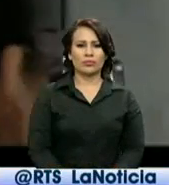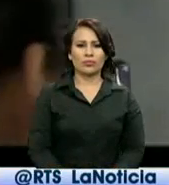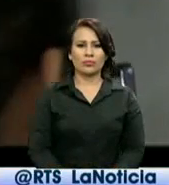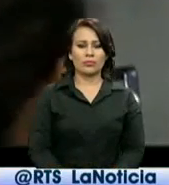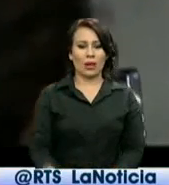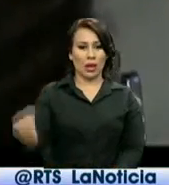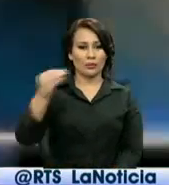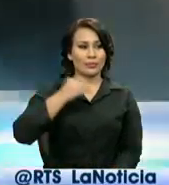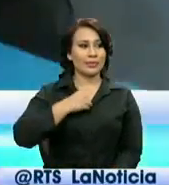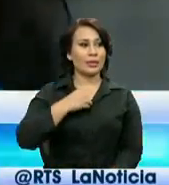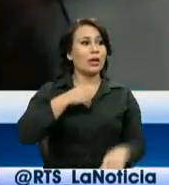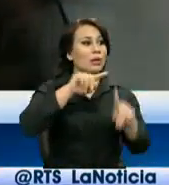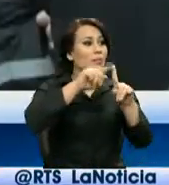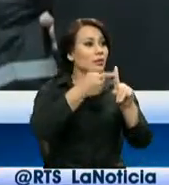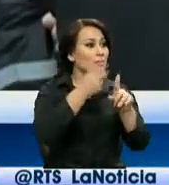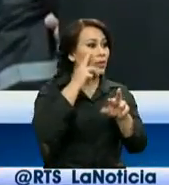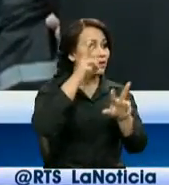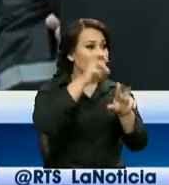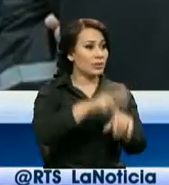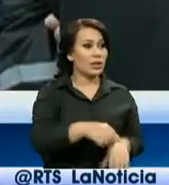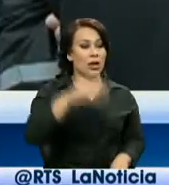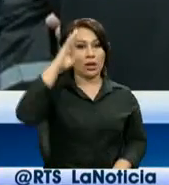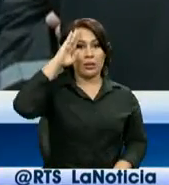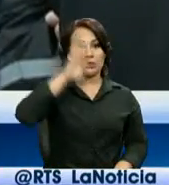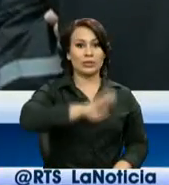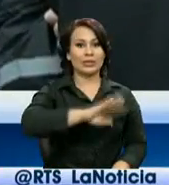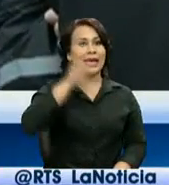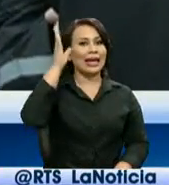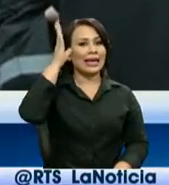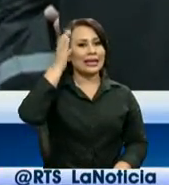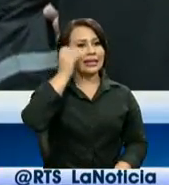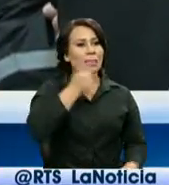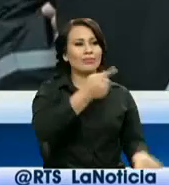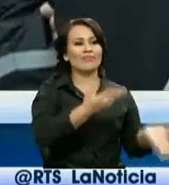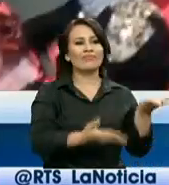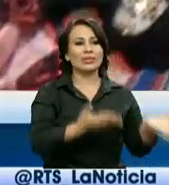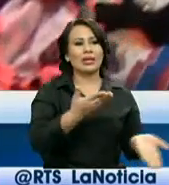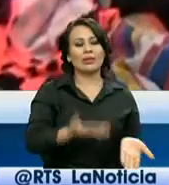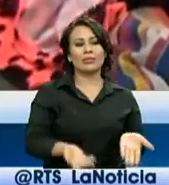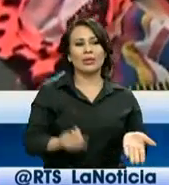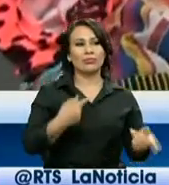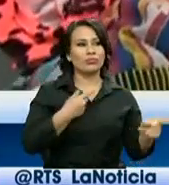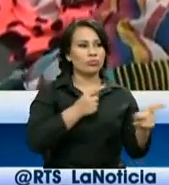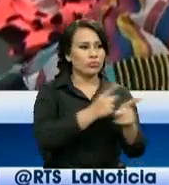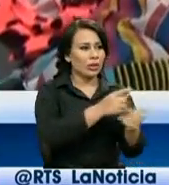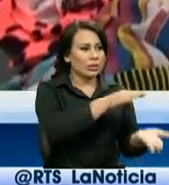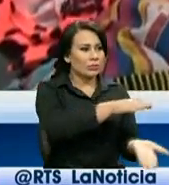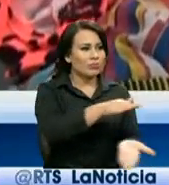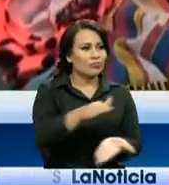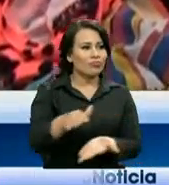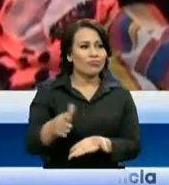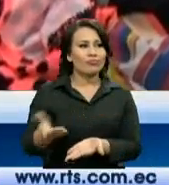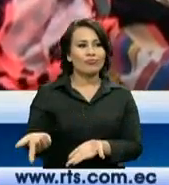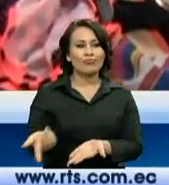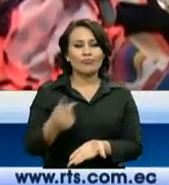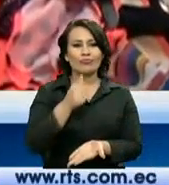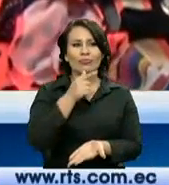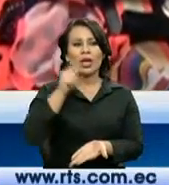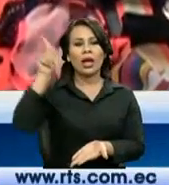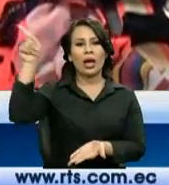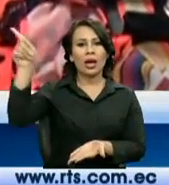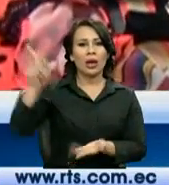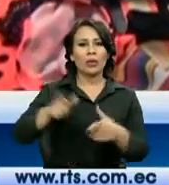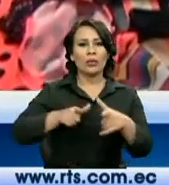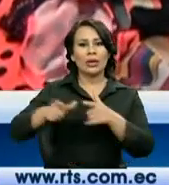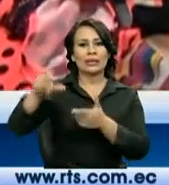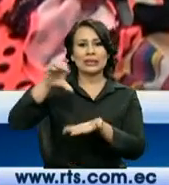Según las primeras investigaciones, la policía cree que parte de la mercadería encontrada en los allanamientos podría pertenecer al local del centro